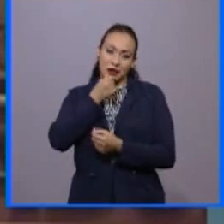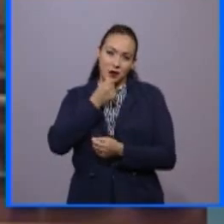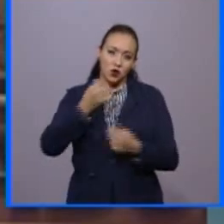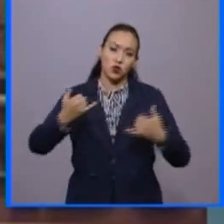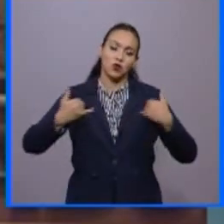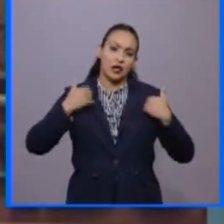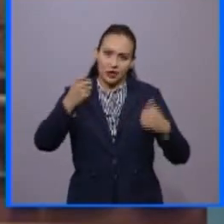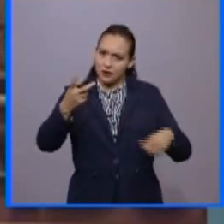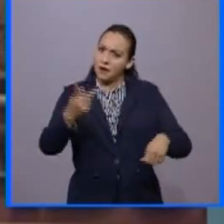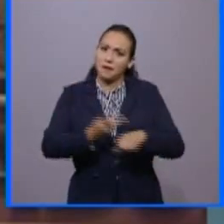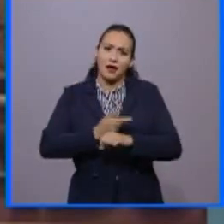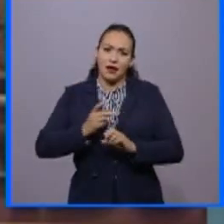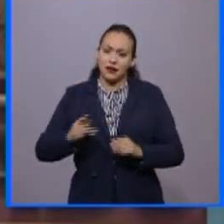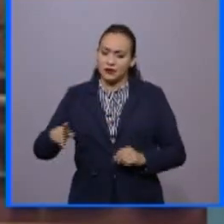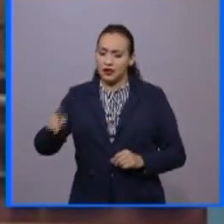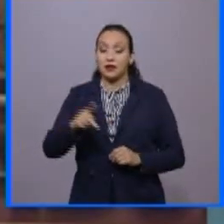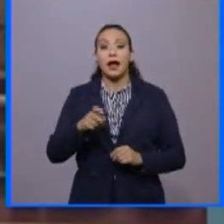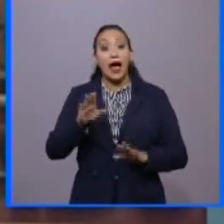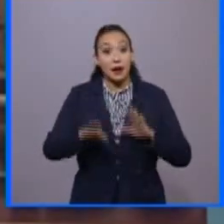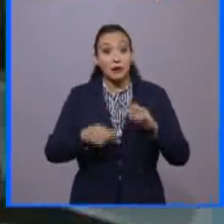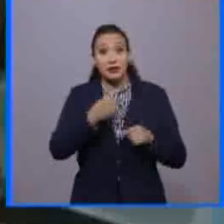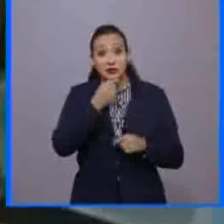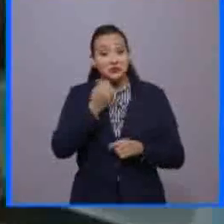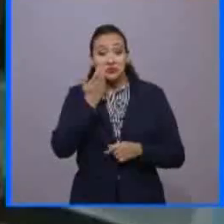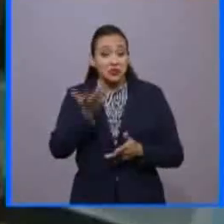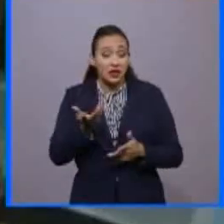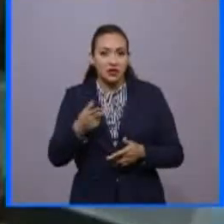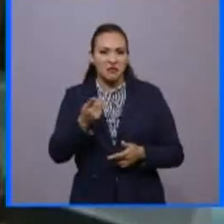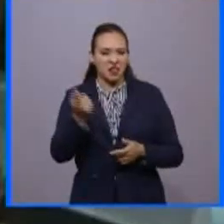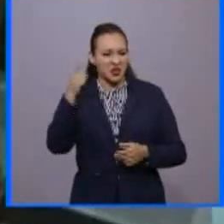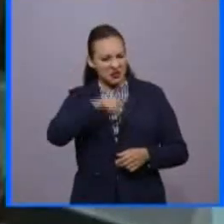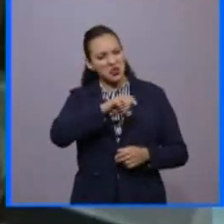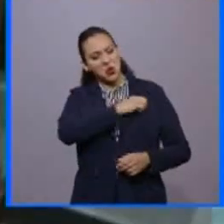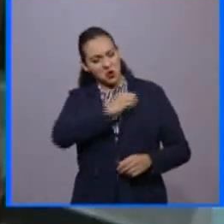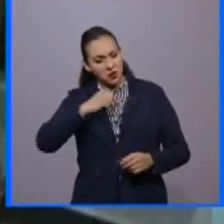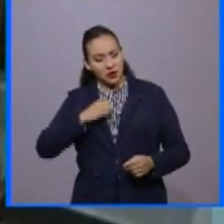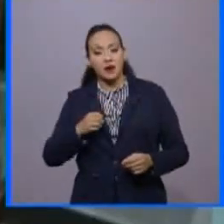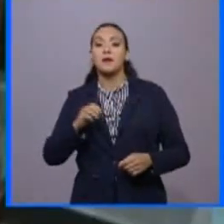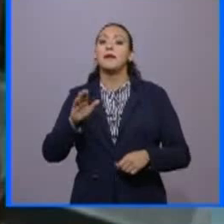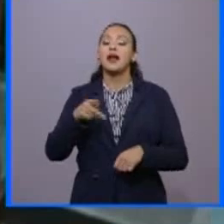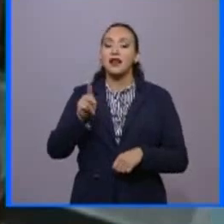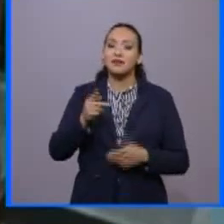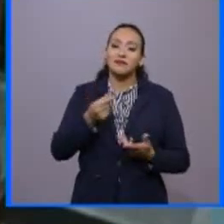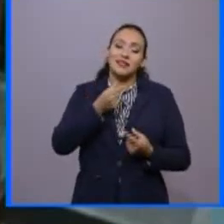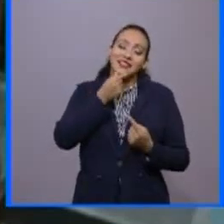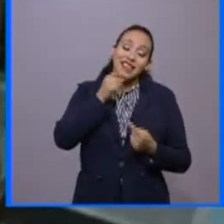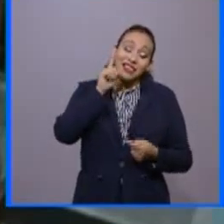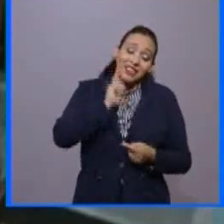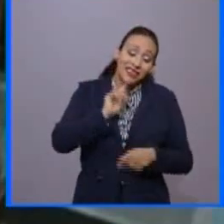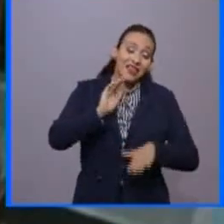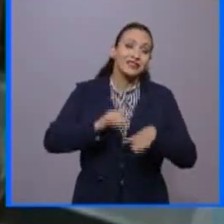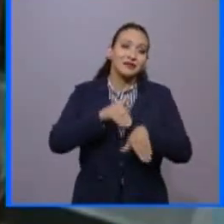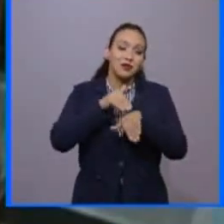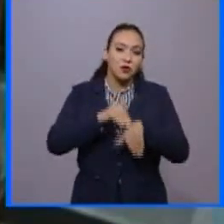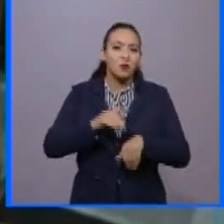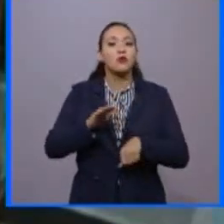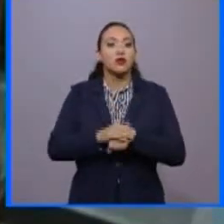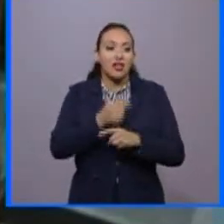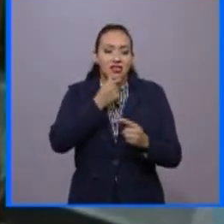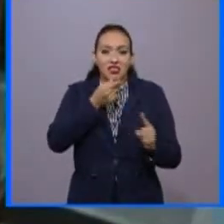que en la mayoría de las ocasiones son forzadas, se fundamentan en la discriminación por sexo, género o edad